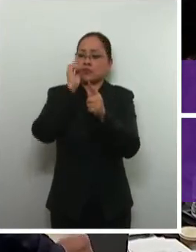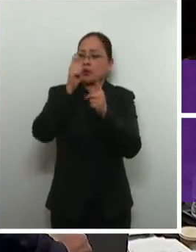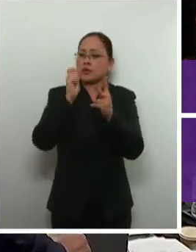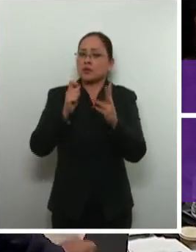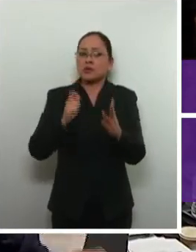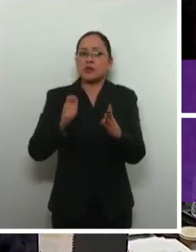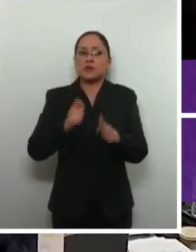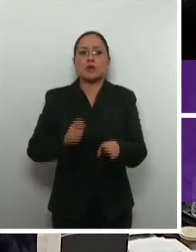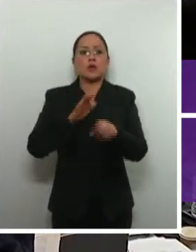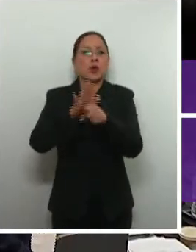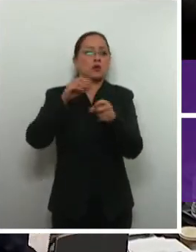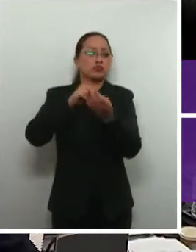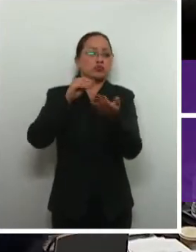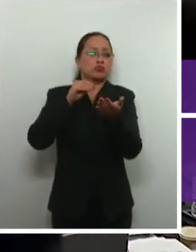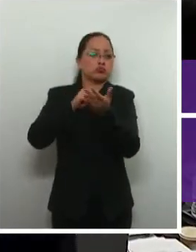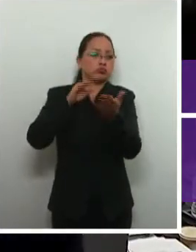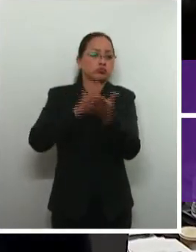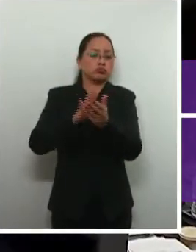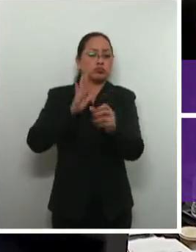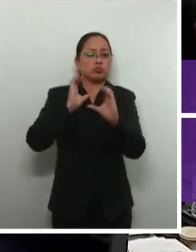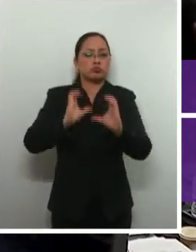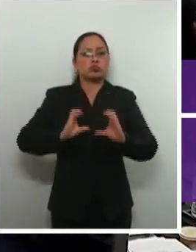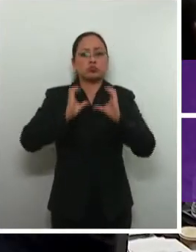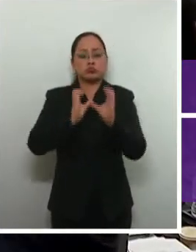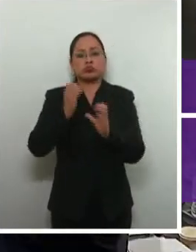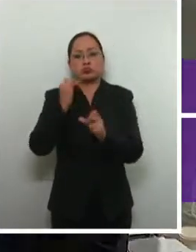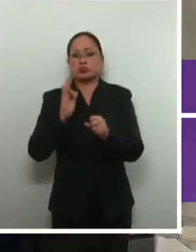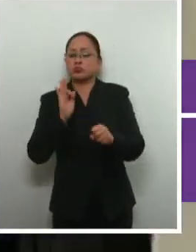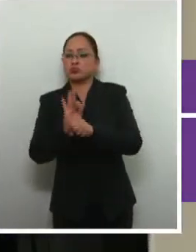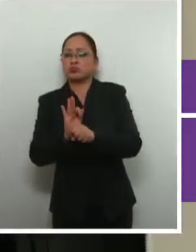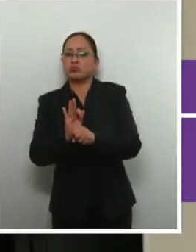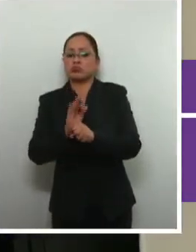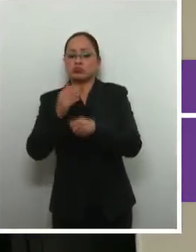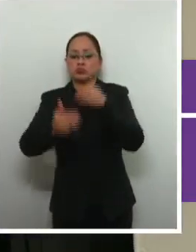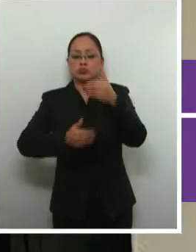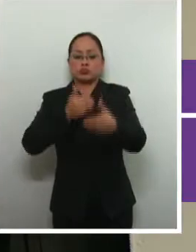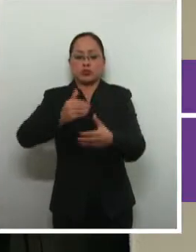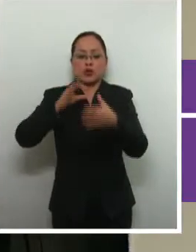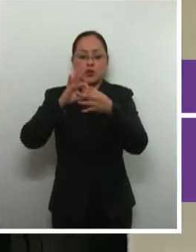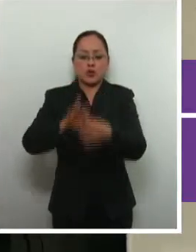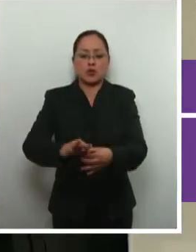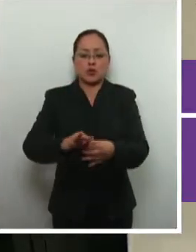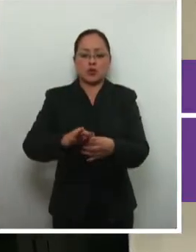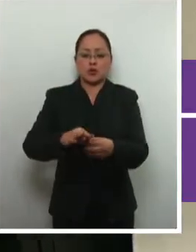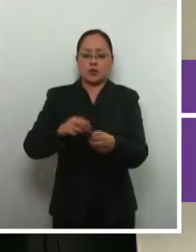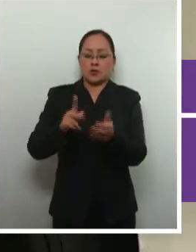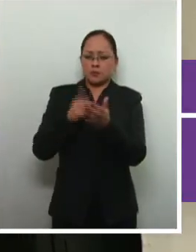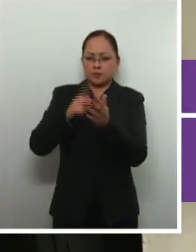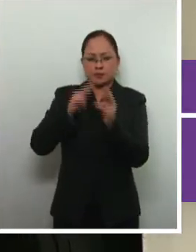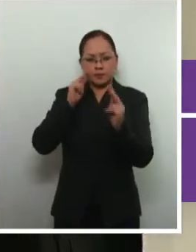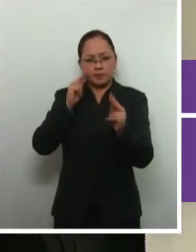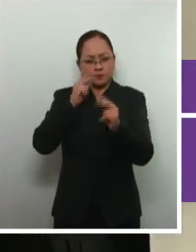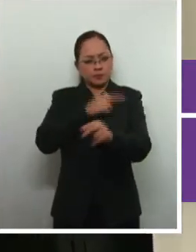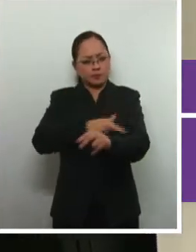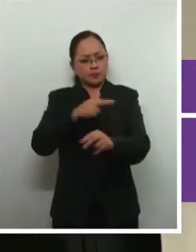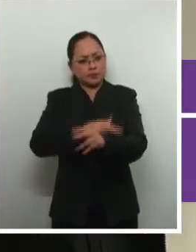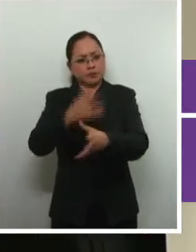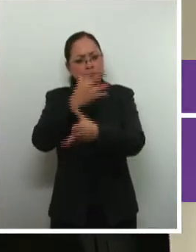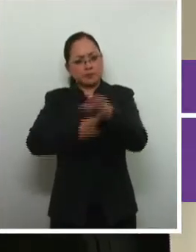identificación, el registro, la preservación, protección, conservación, revalorización,